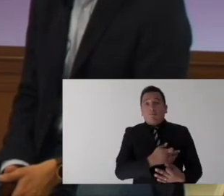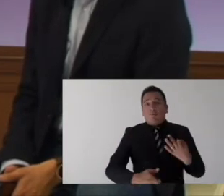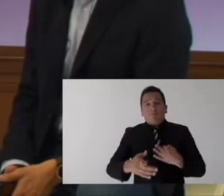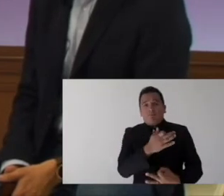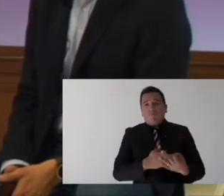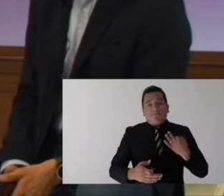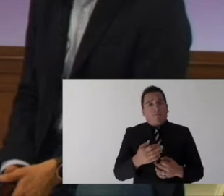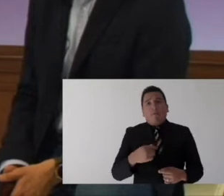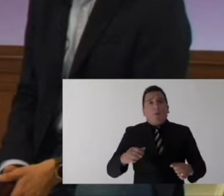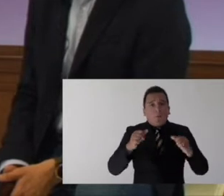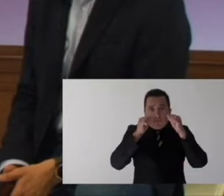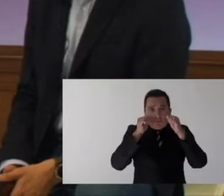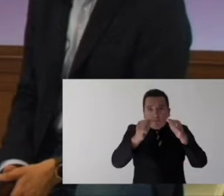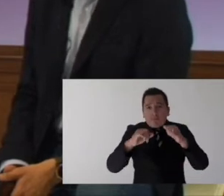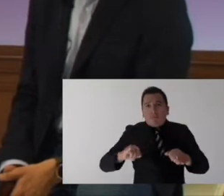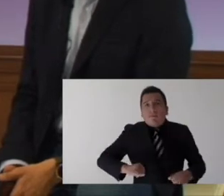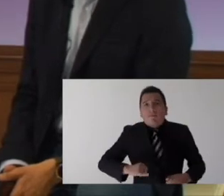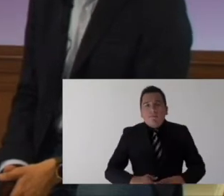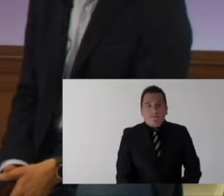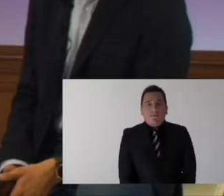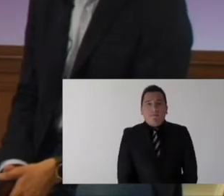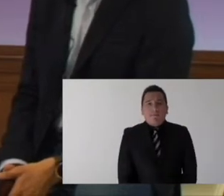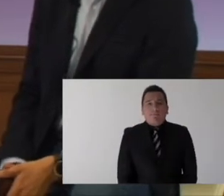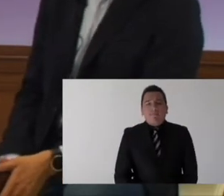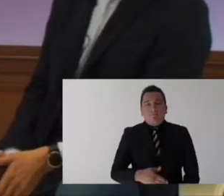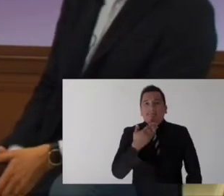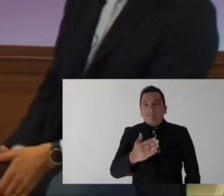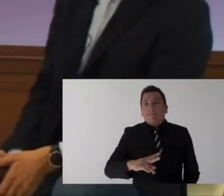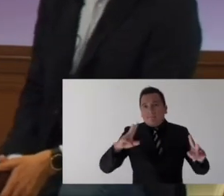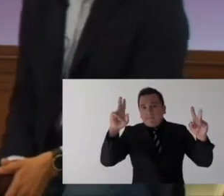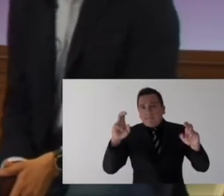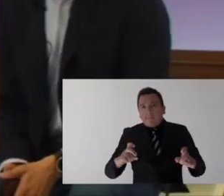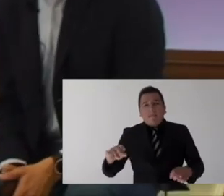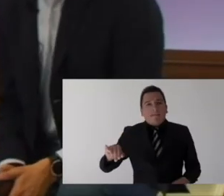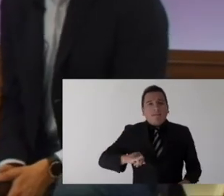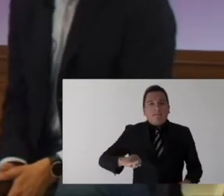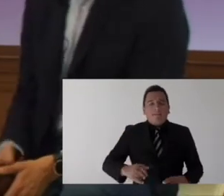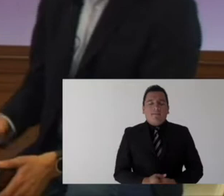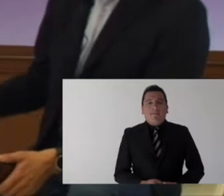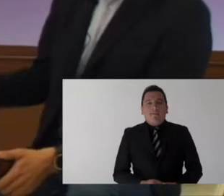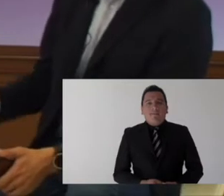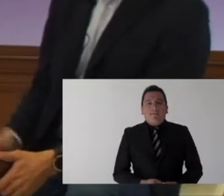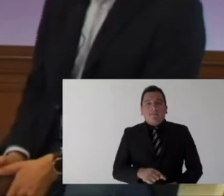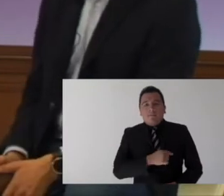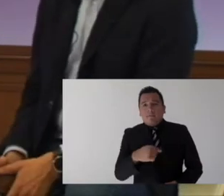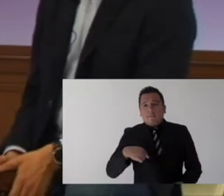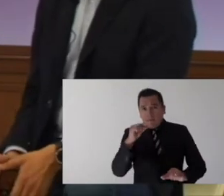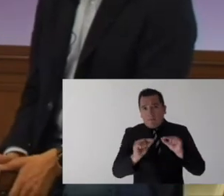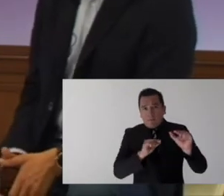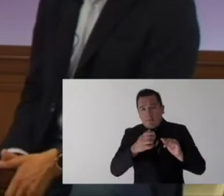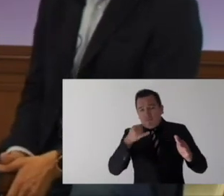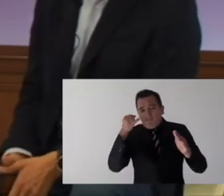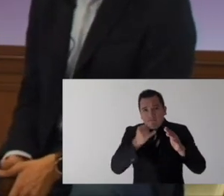interesan a todos. Así es, comentaba ahorita, pues un tema muy interesante. Poco a poco iremos adentrándonos en